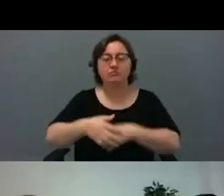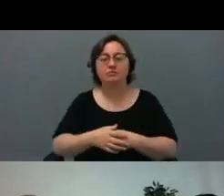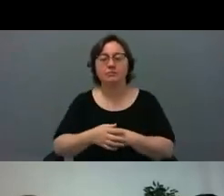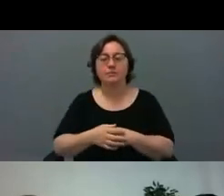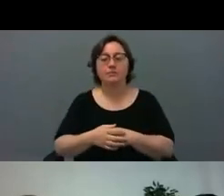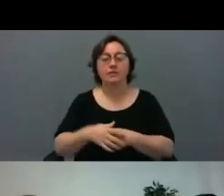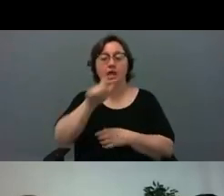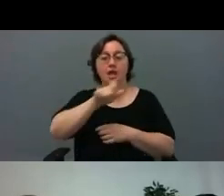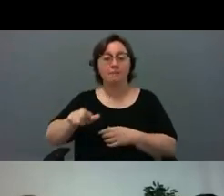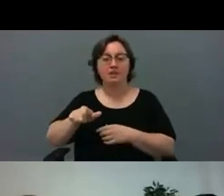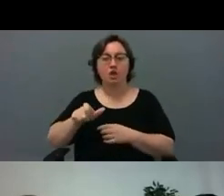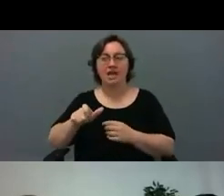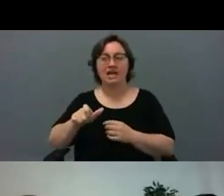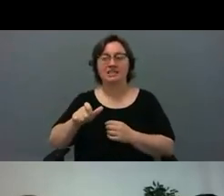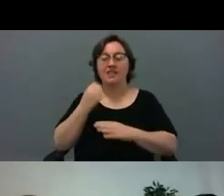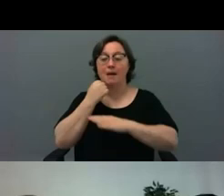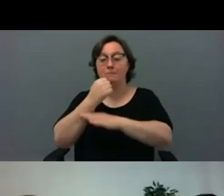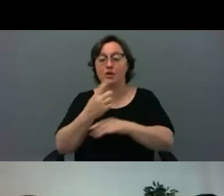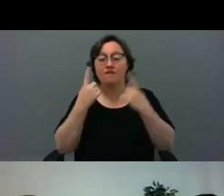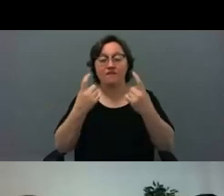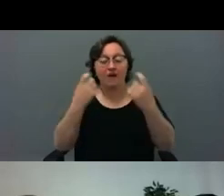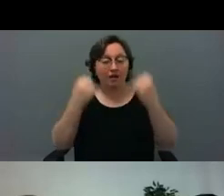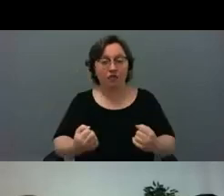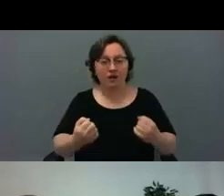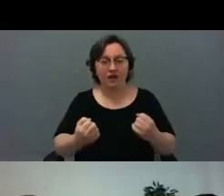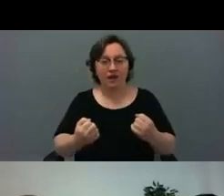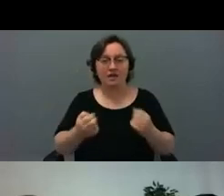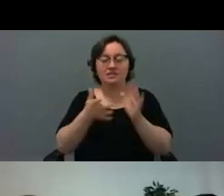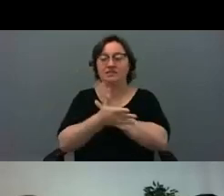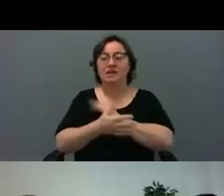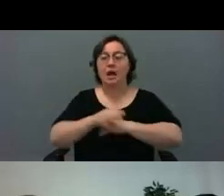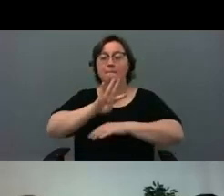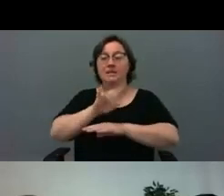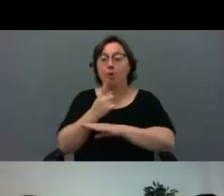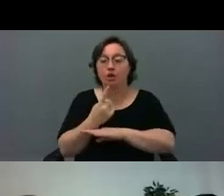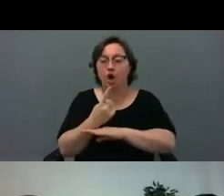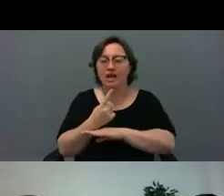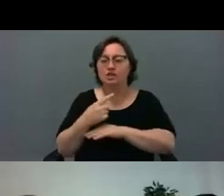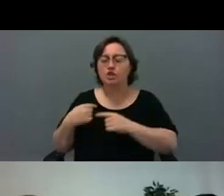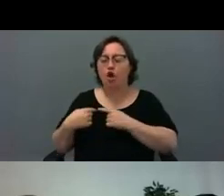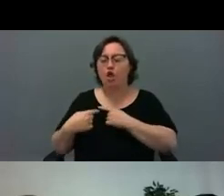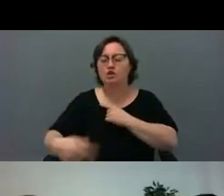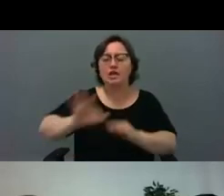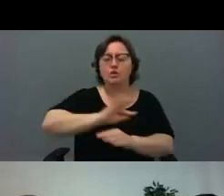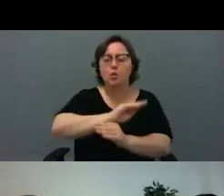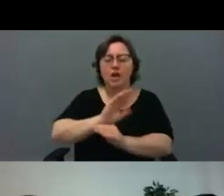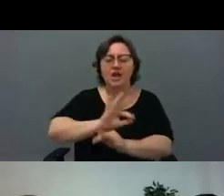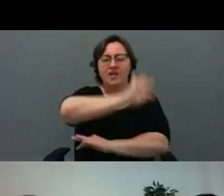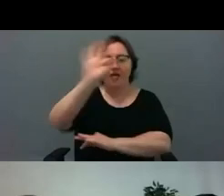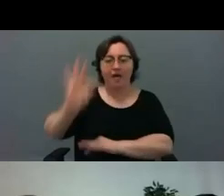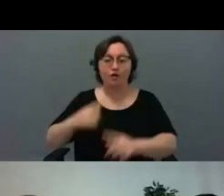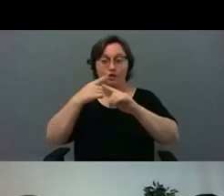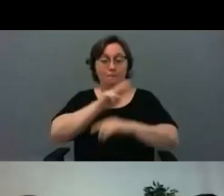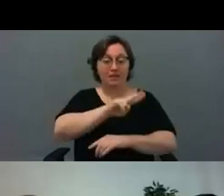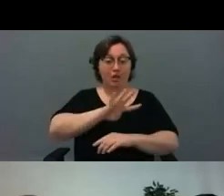Las personas con grandes necesidades de apoyo necesitan 24 horas de todos los cuidados. Lo multiplicas por 7 y